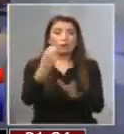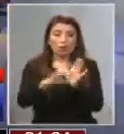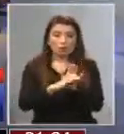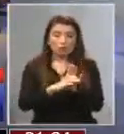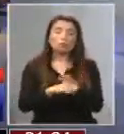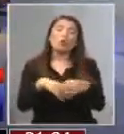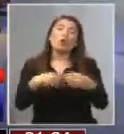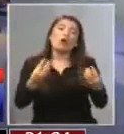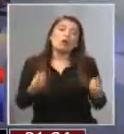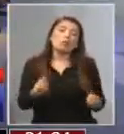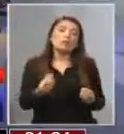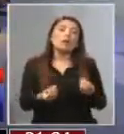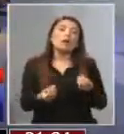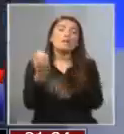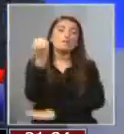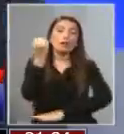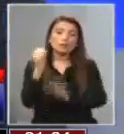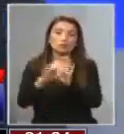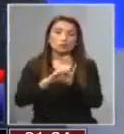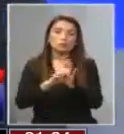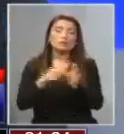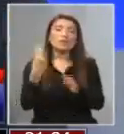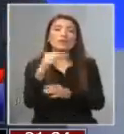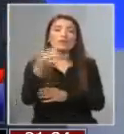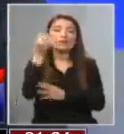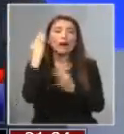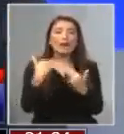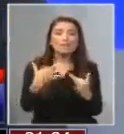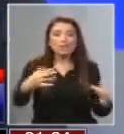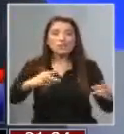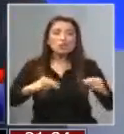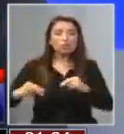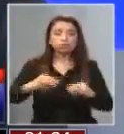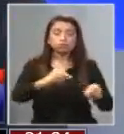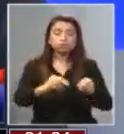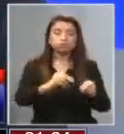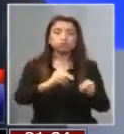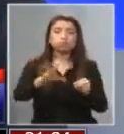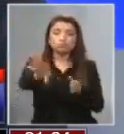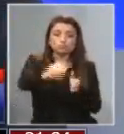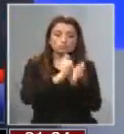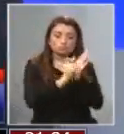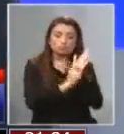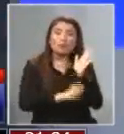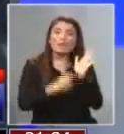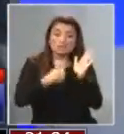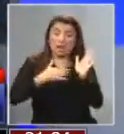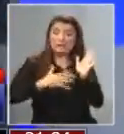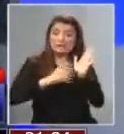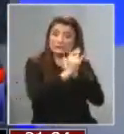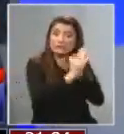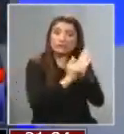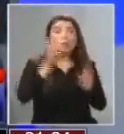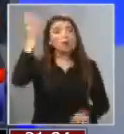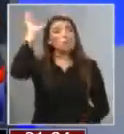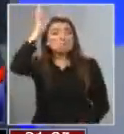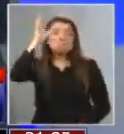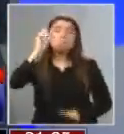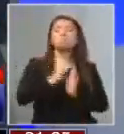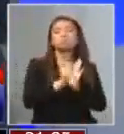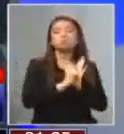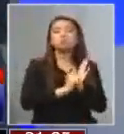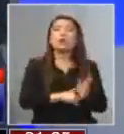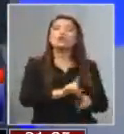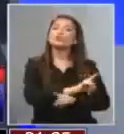bases constitucionales que van a salir de los cabildos, porque escribir no es una atribución inocente. El que escribe no